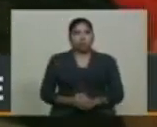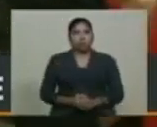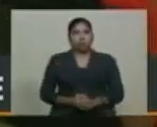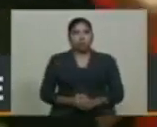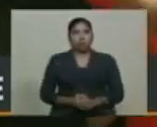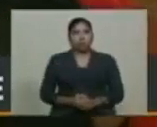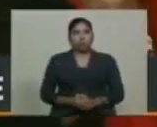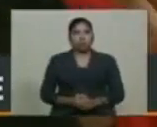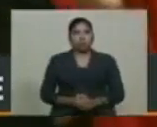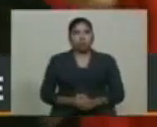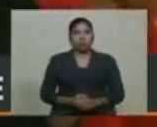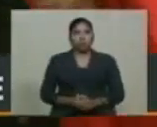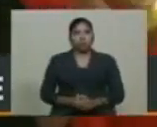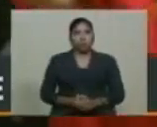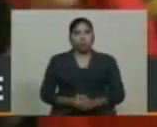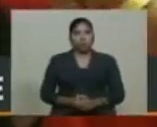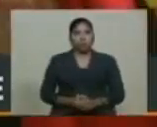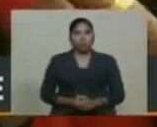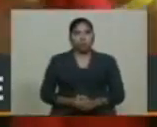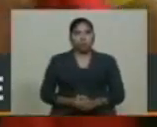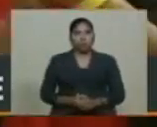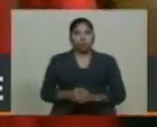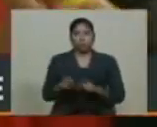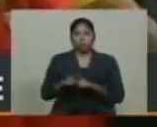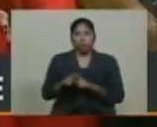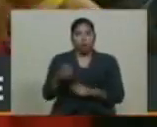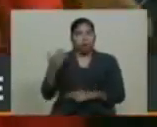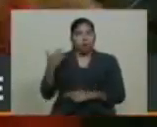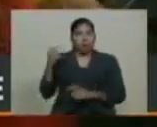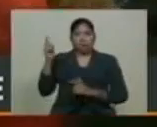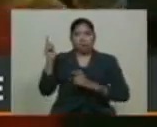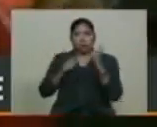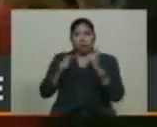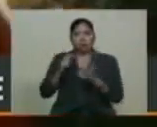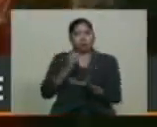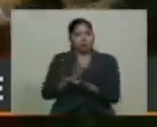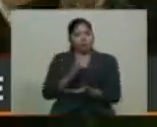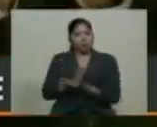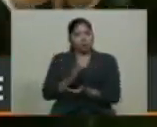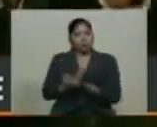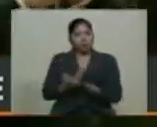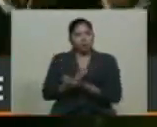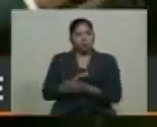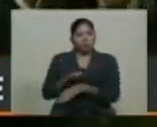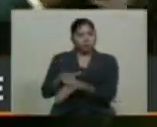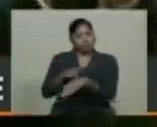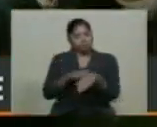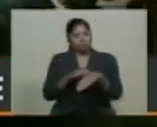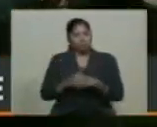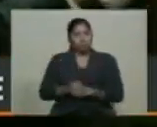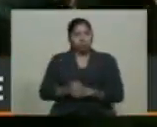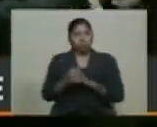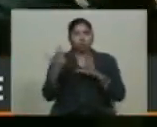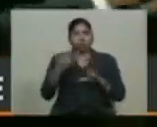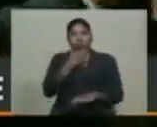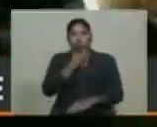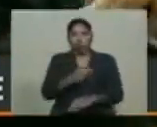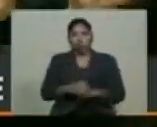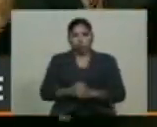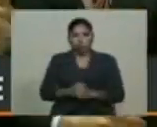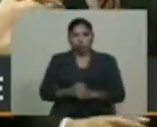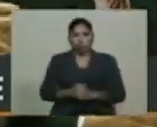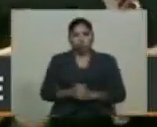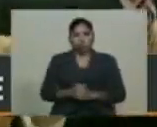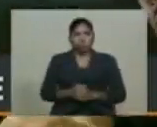lo destacaba el presidente y comandante Hugo Chávez Frías en aquel llamado que hizo entonces el 8 de